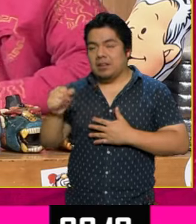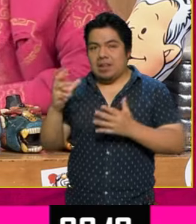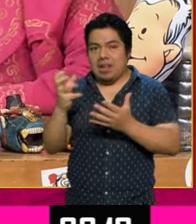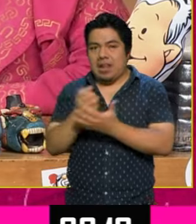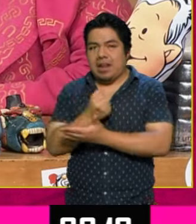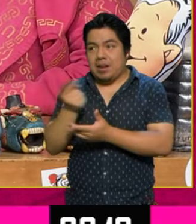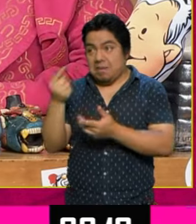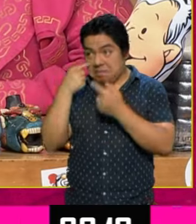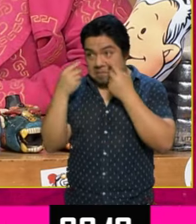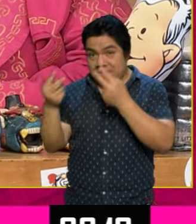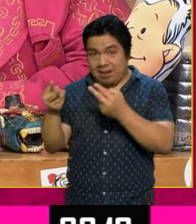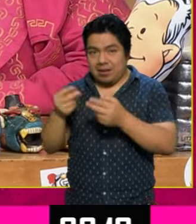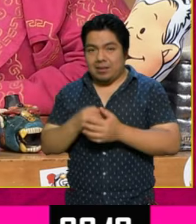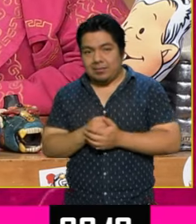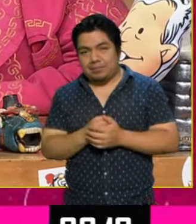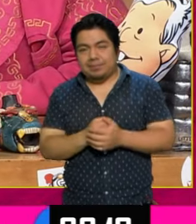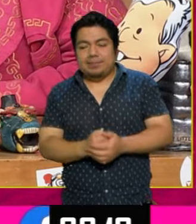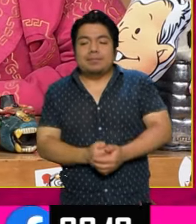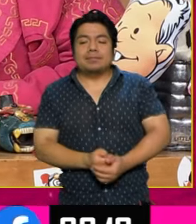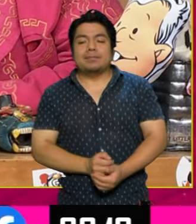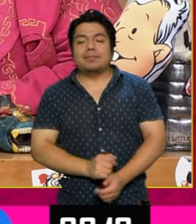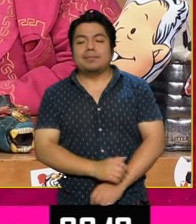Allá se lo haya.